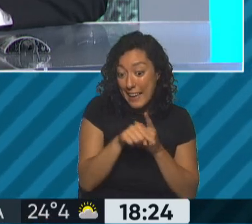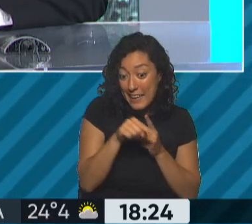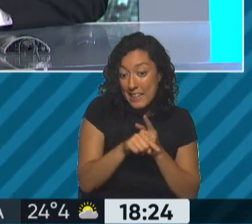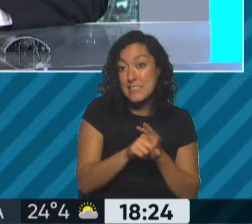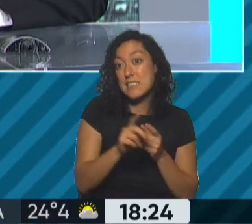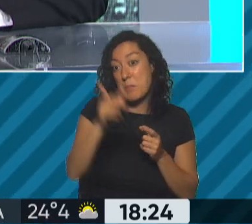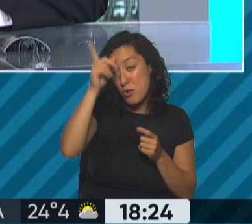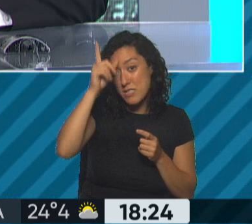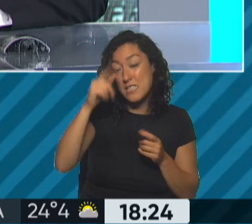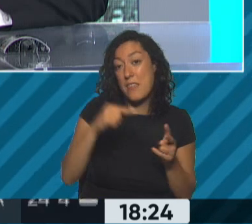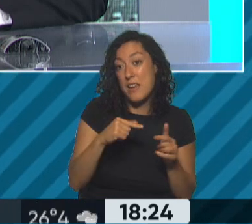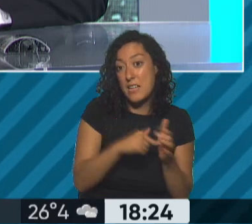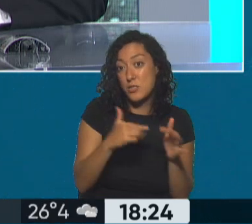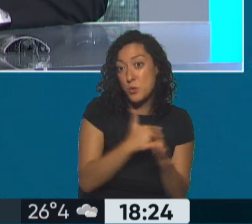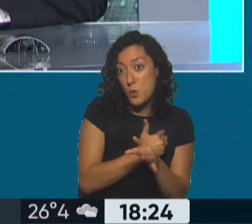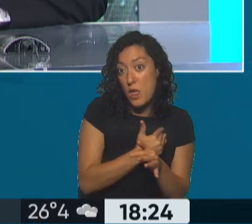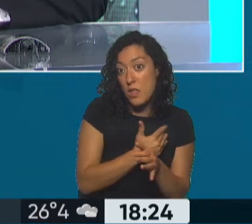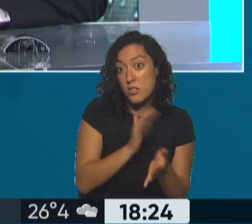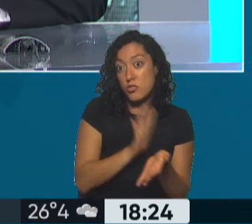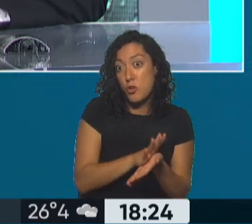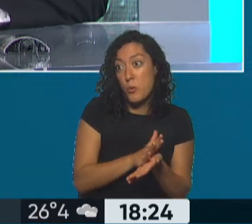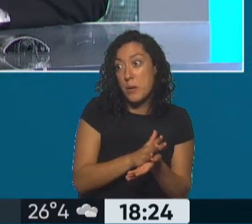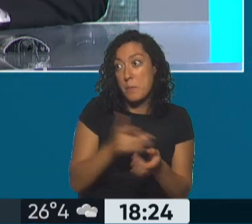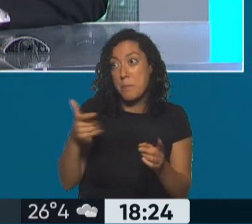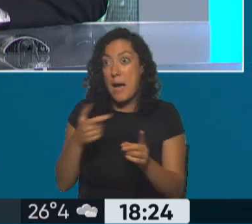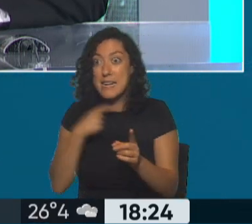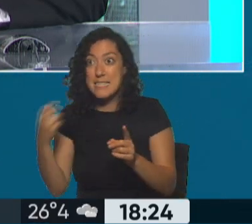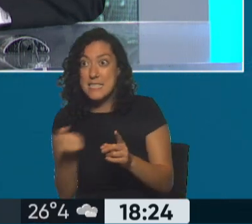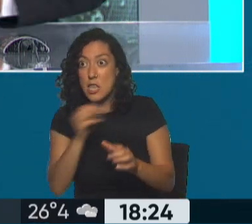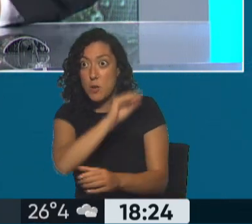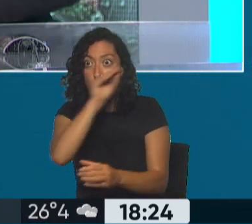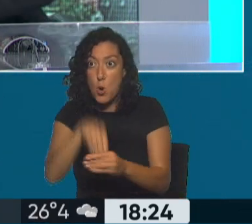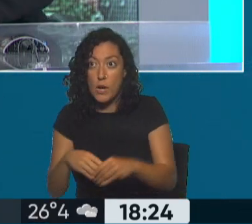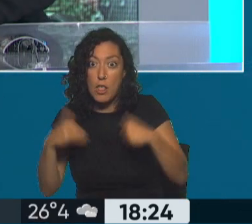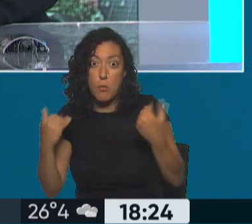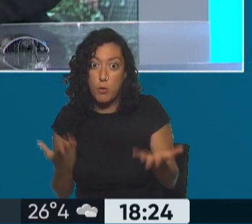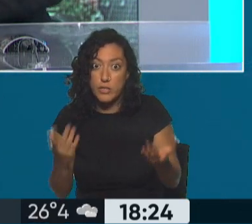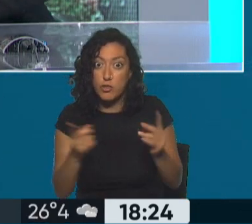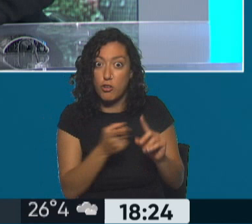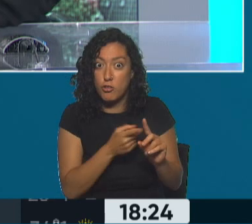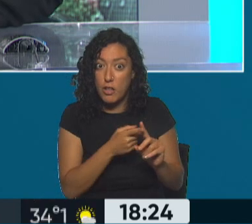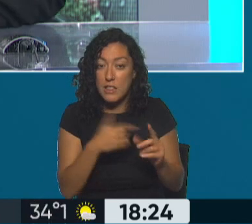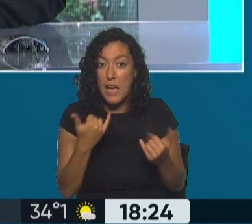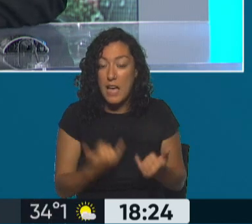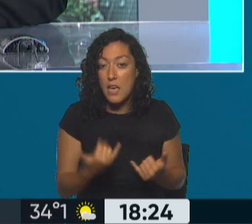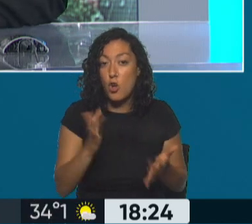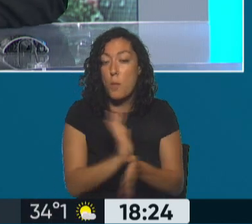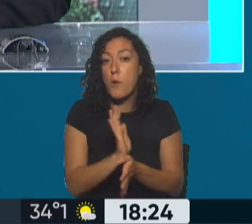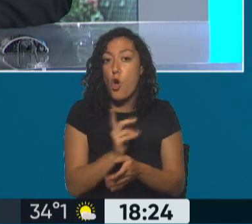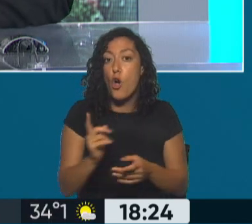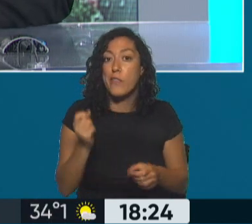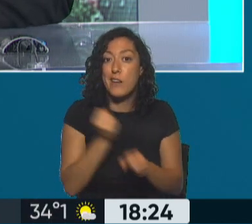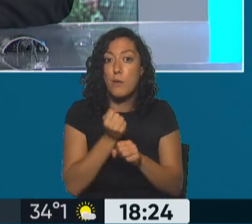investigada en torno a la comisión del intento de magnicidio contra Cristina. Ella es trabajadora de